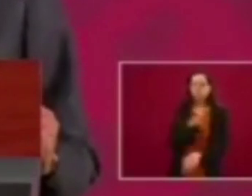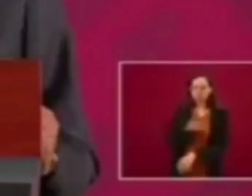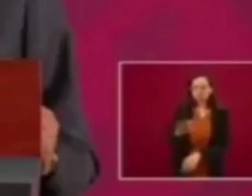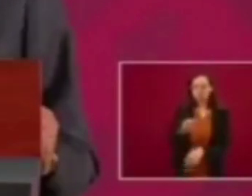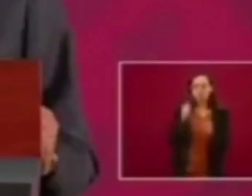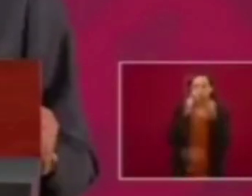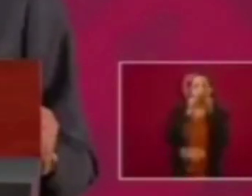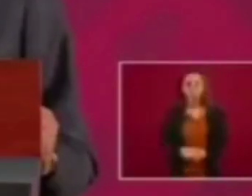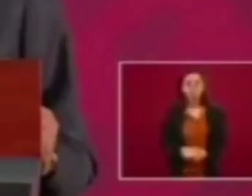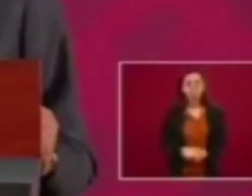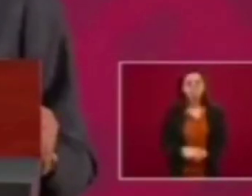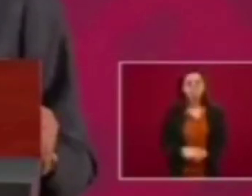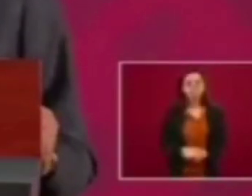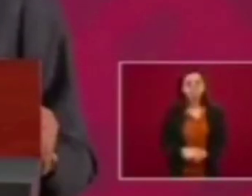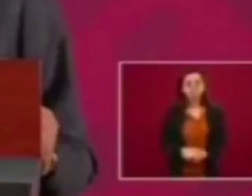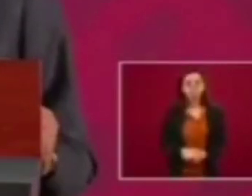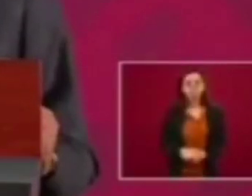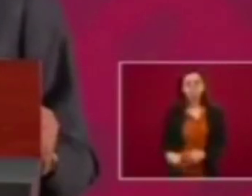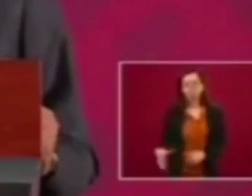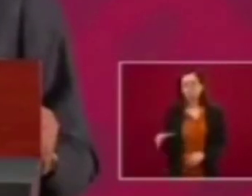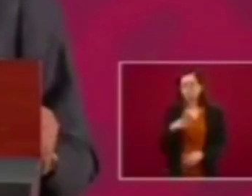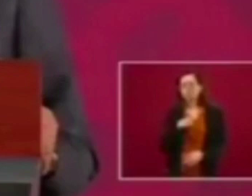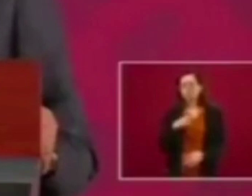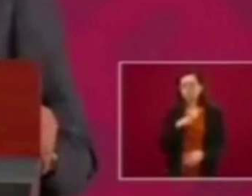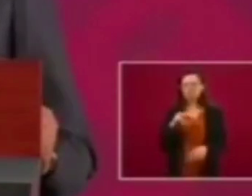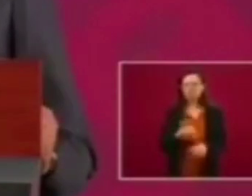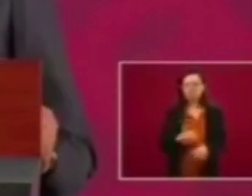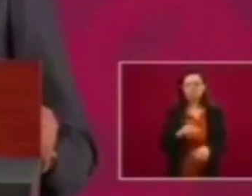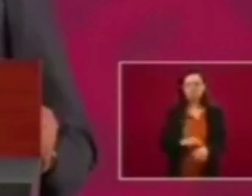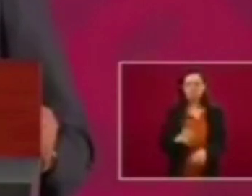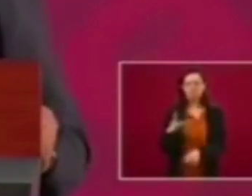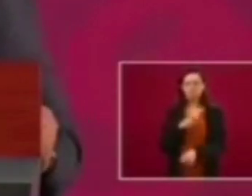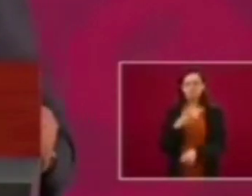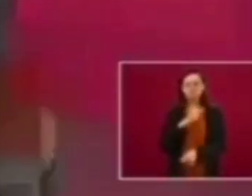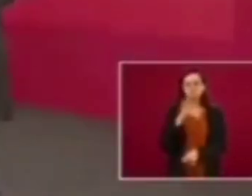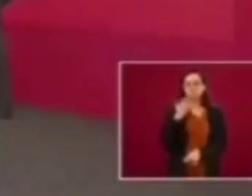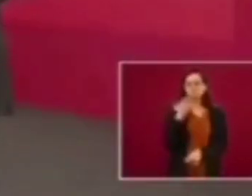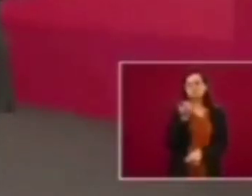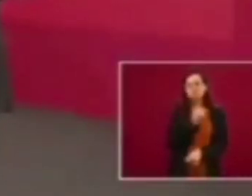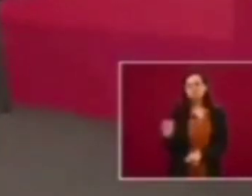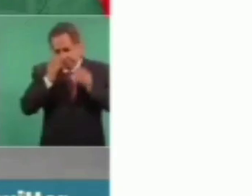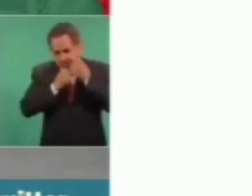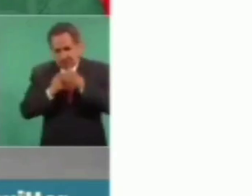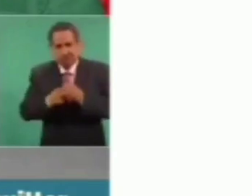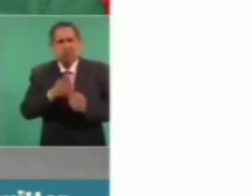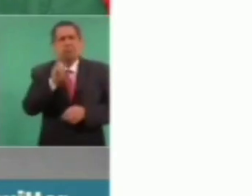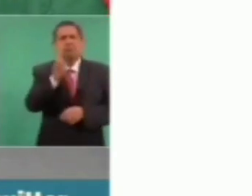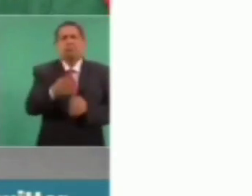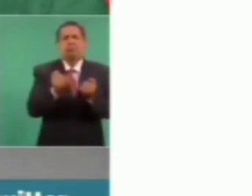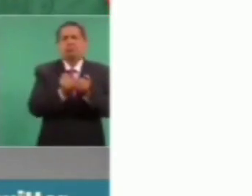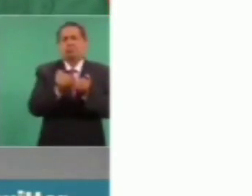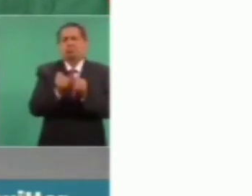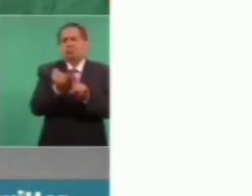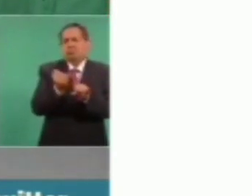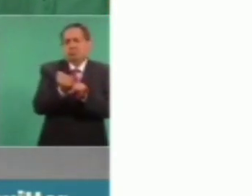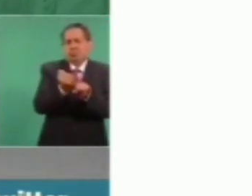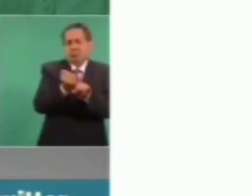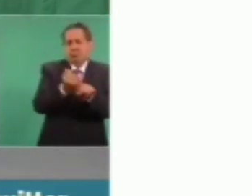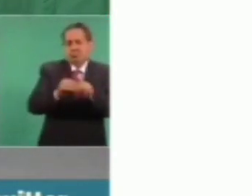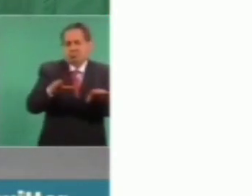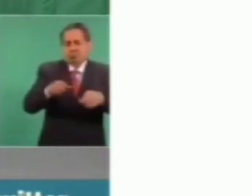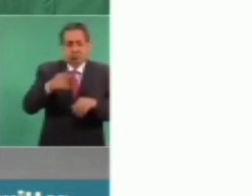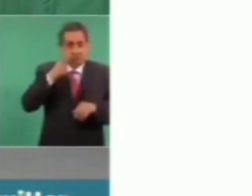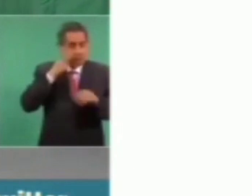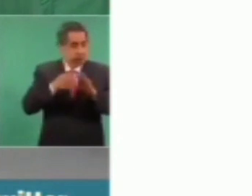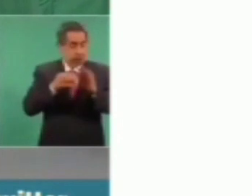y América Latina, Hugo Rodríguez Nicolat, con el Partido Acción Nacional. Sociales. Aquí